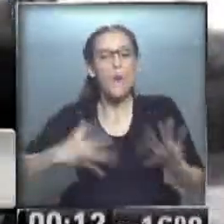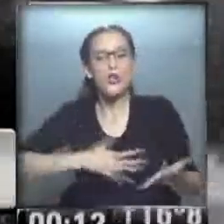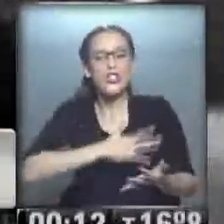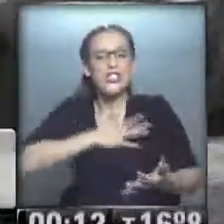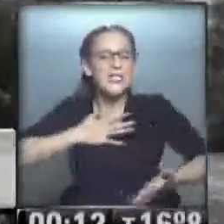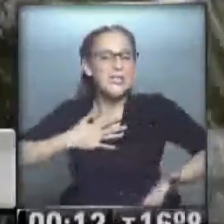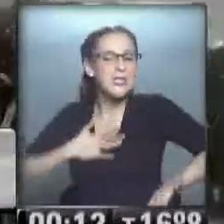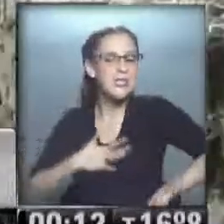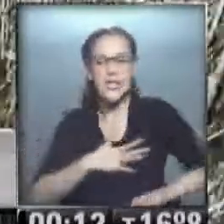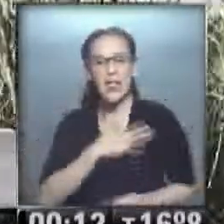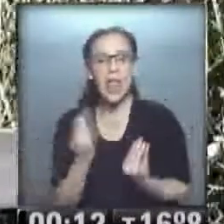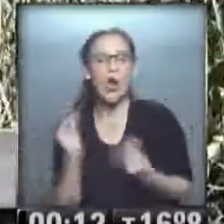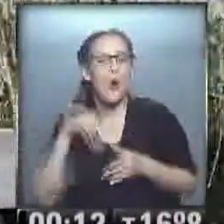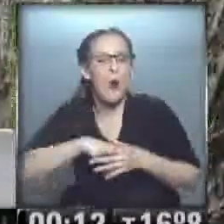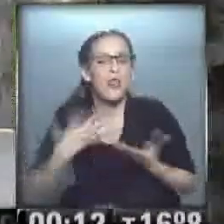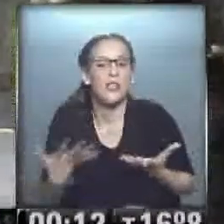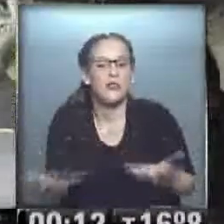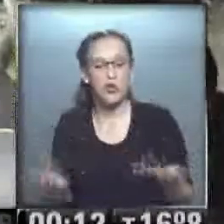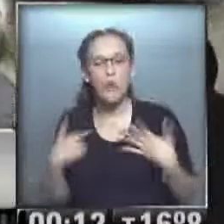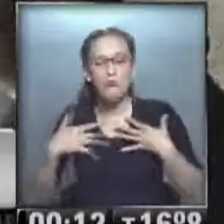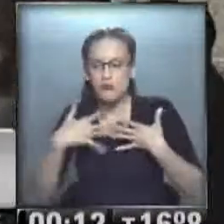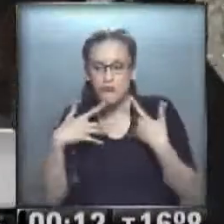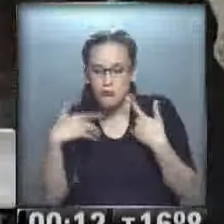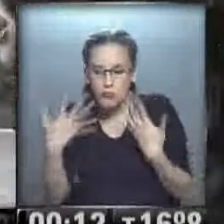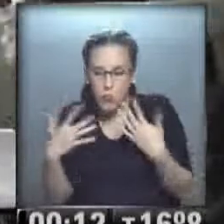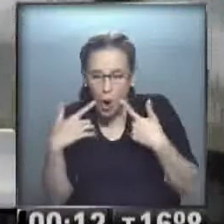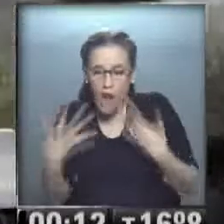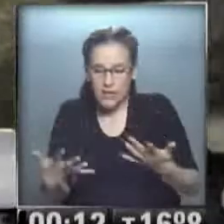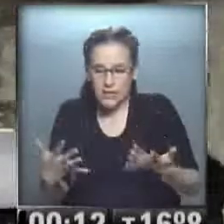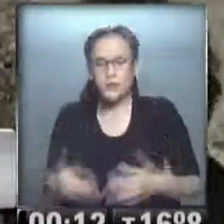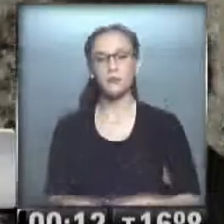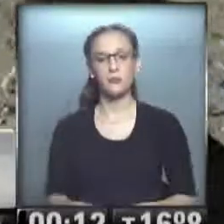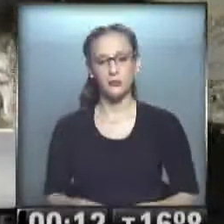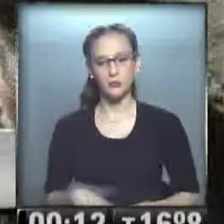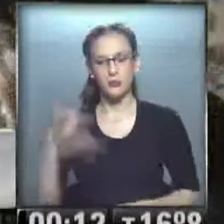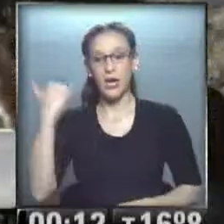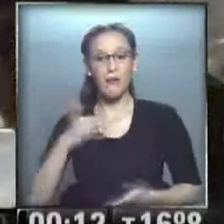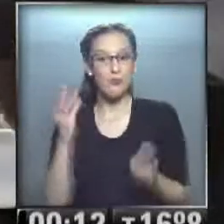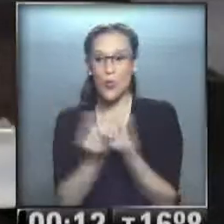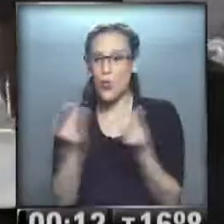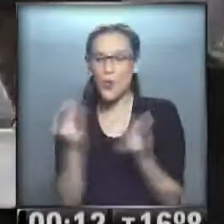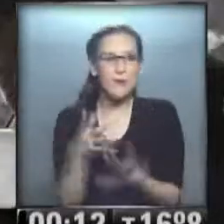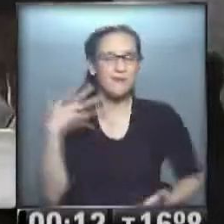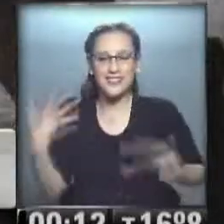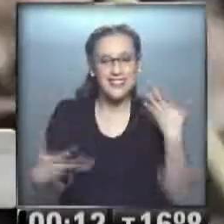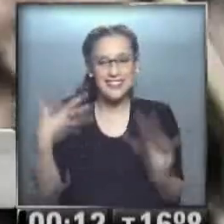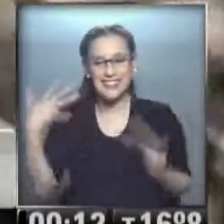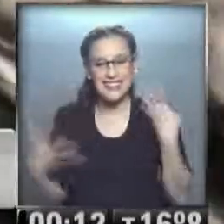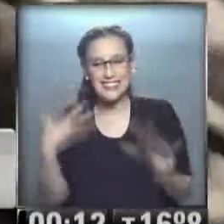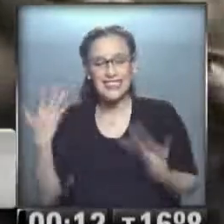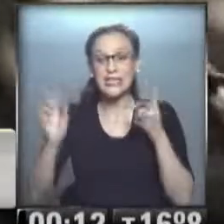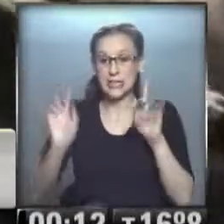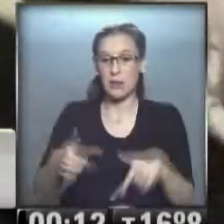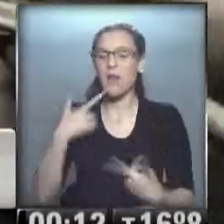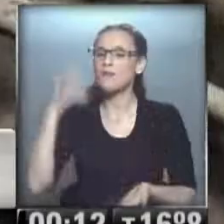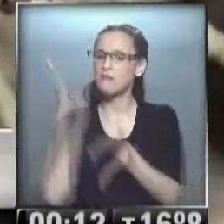y lo que haya para sacar, ¿no? Entonces, bueno, tenemos como mucha alegría y también cierta disciplina,